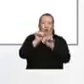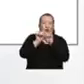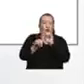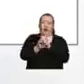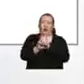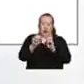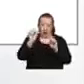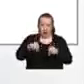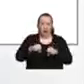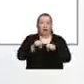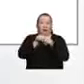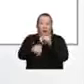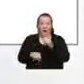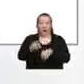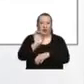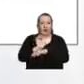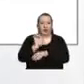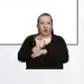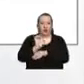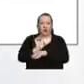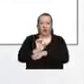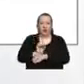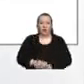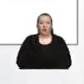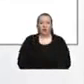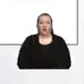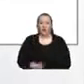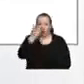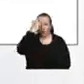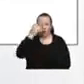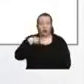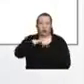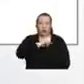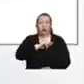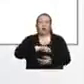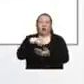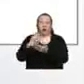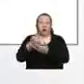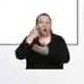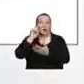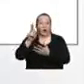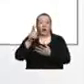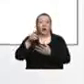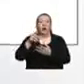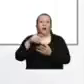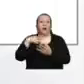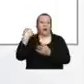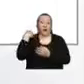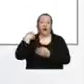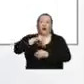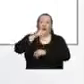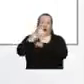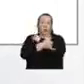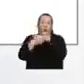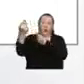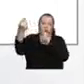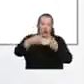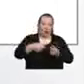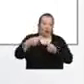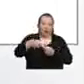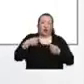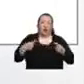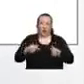porque tanto esfuerzo para vender más de la ocde porque compramos para tener liquidez para acceder a financiamiento parte de liquidez por gusto